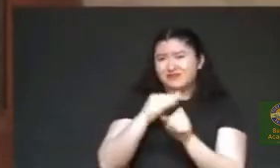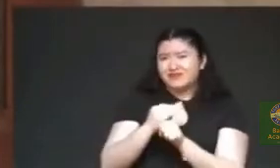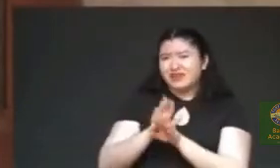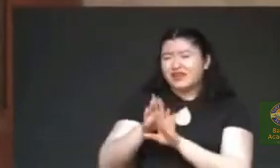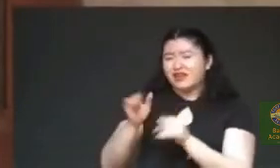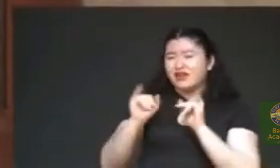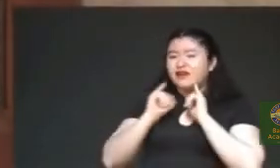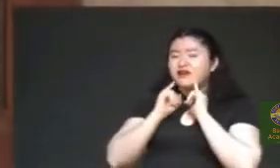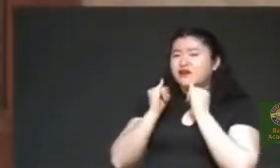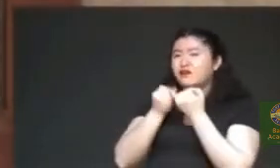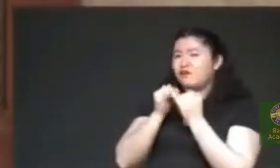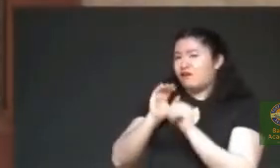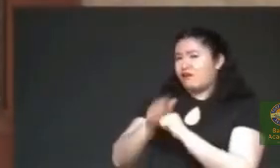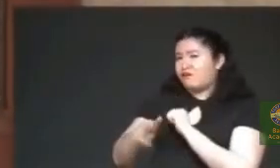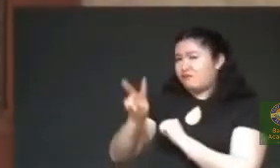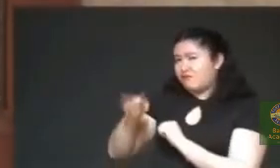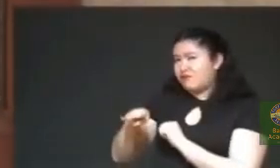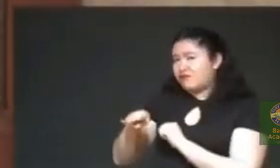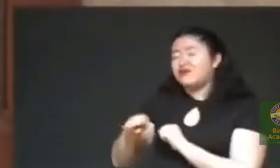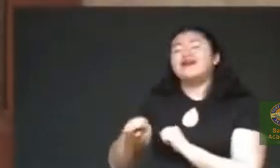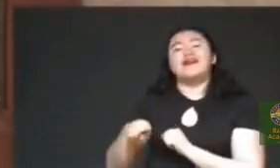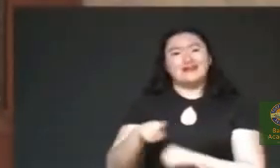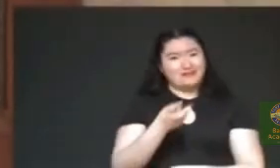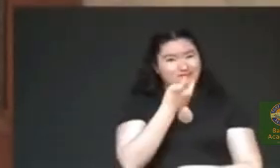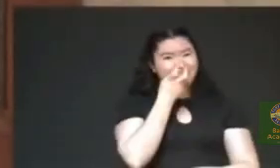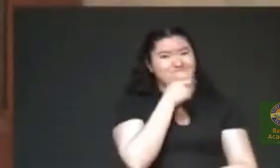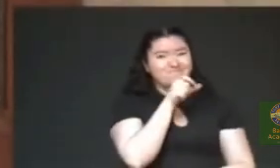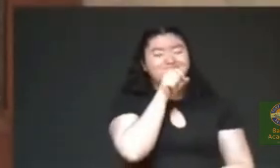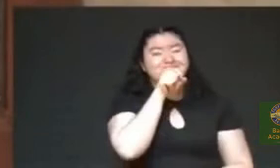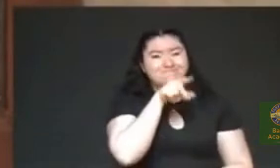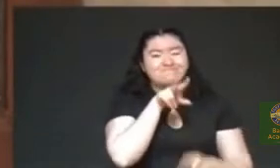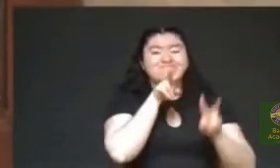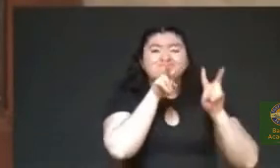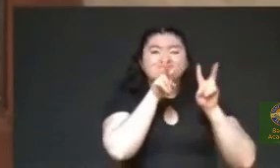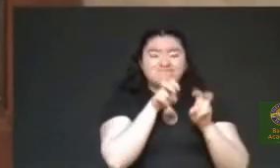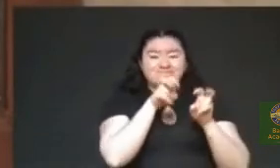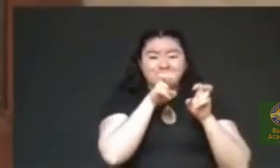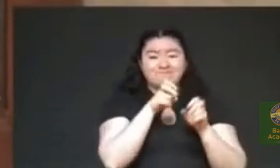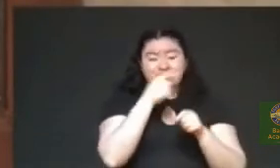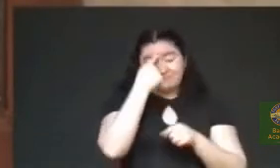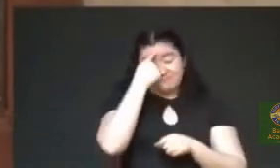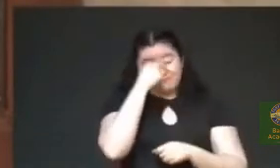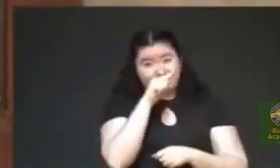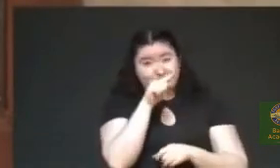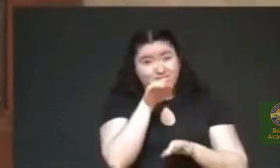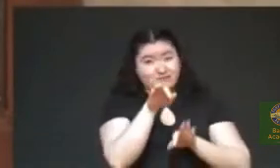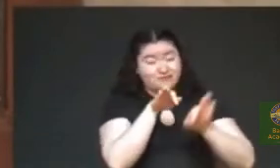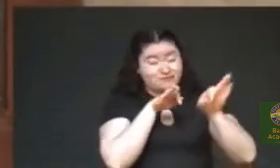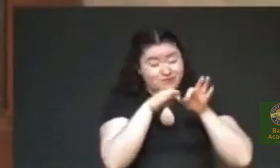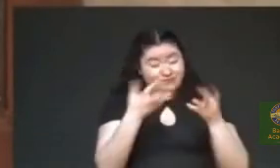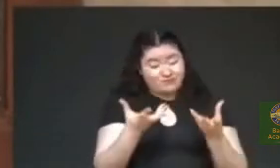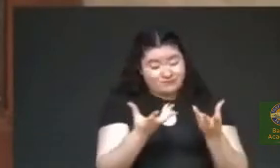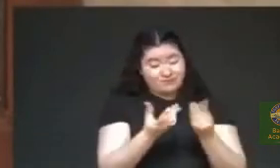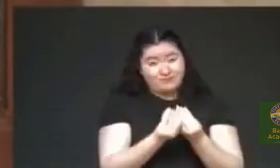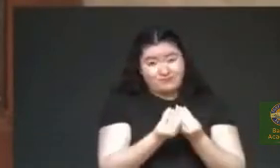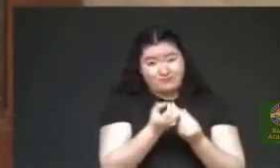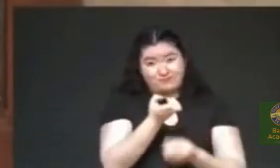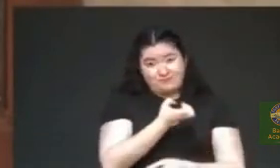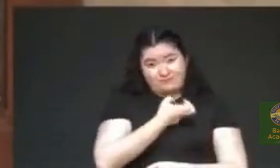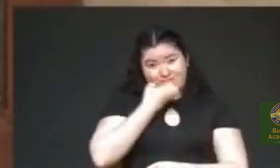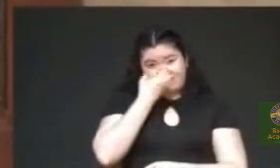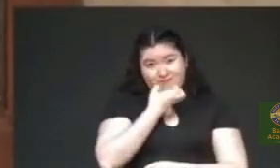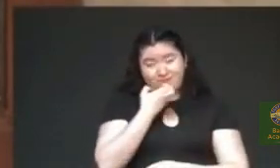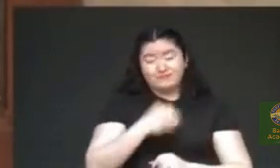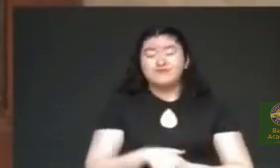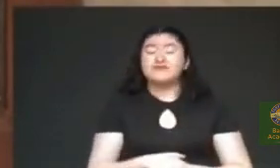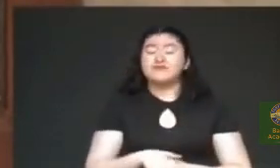Consejo Técnico, ¿verdad? Ya es parte de los temas que se están trabajando en las escuelas. Pero en todo